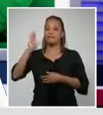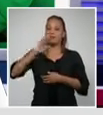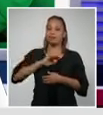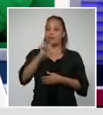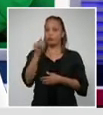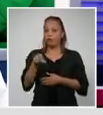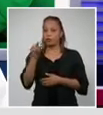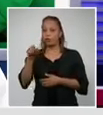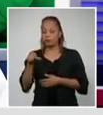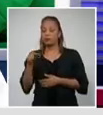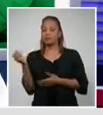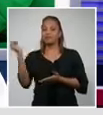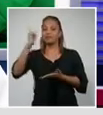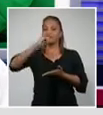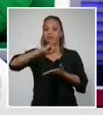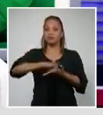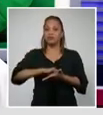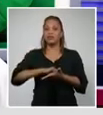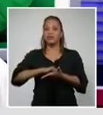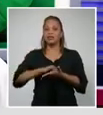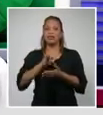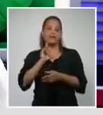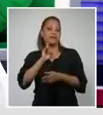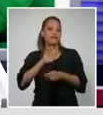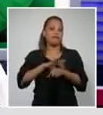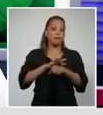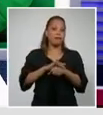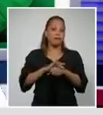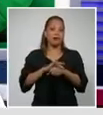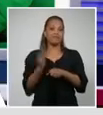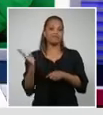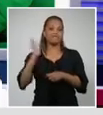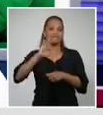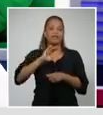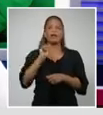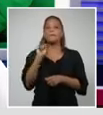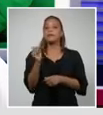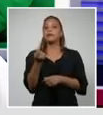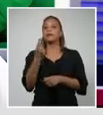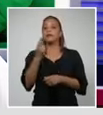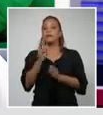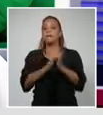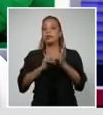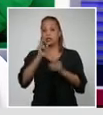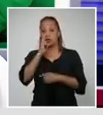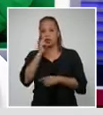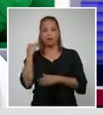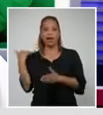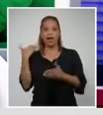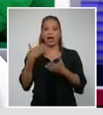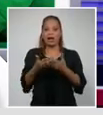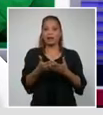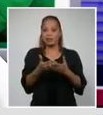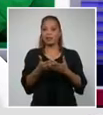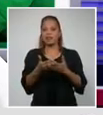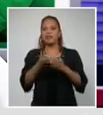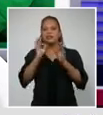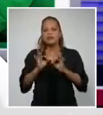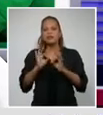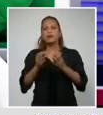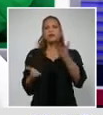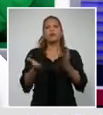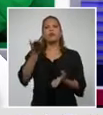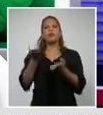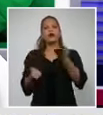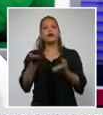de personas ya contagiadas desde el 1 de noviembre para la fecha, siempre hacemos la comparación por